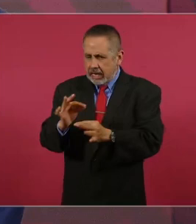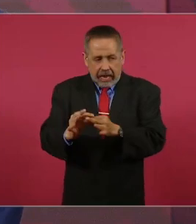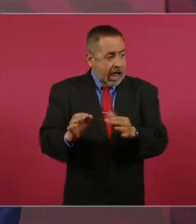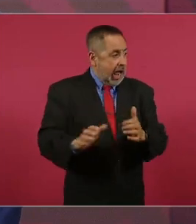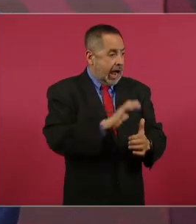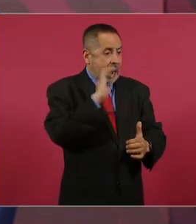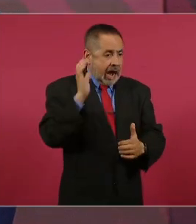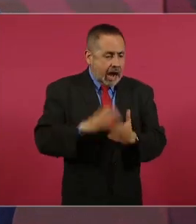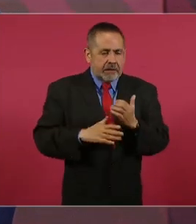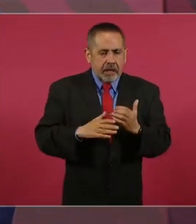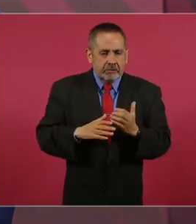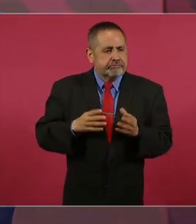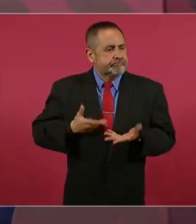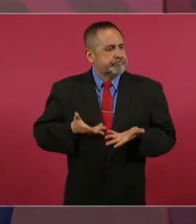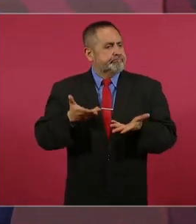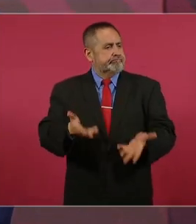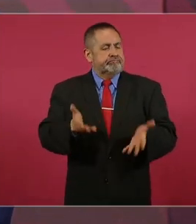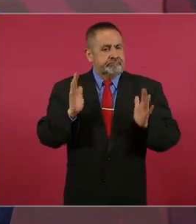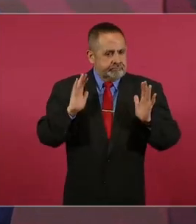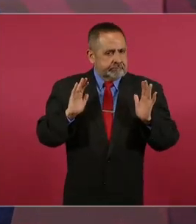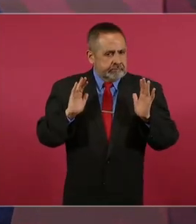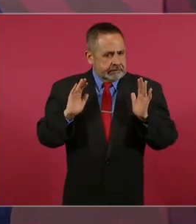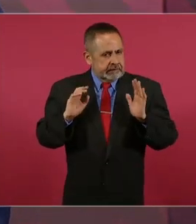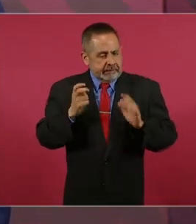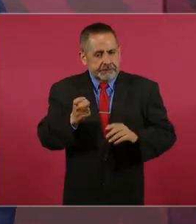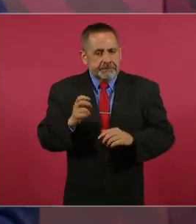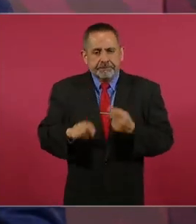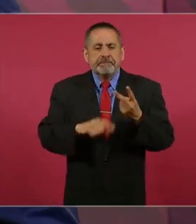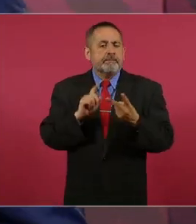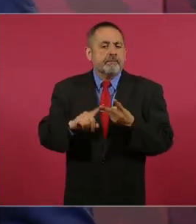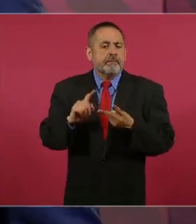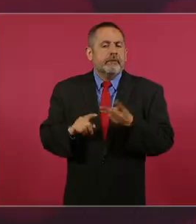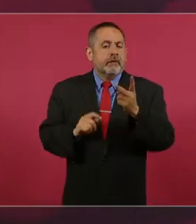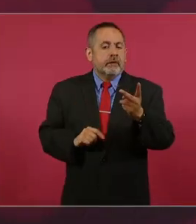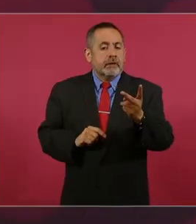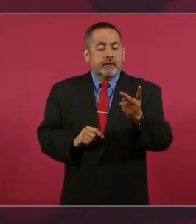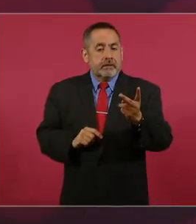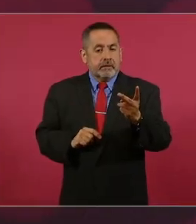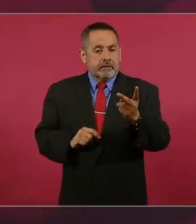ya iniciaron. ¿Sí? Y lo otro,